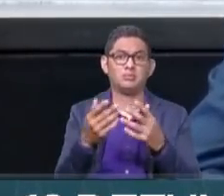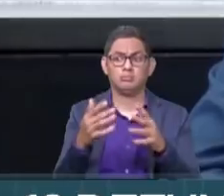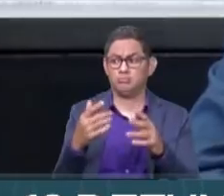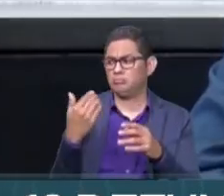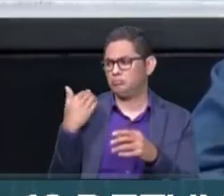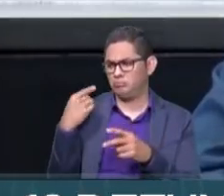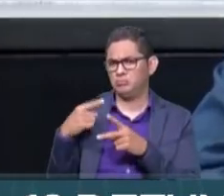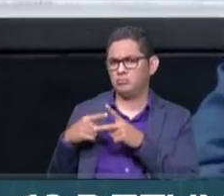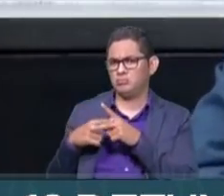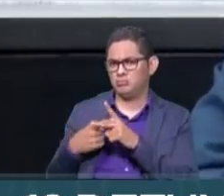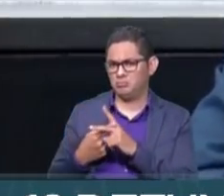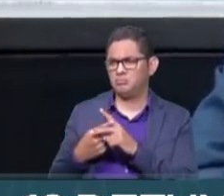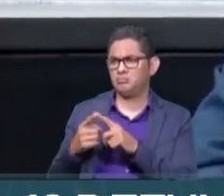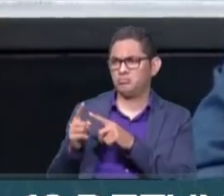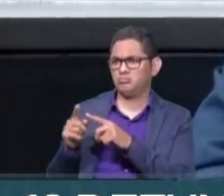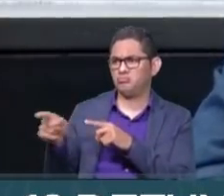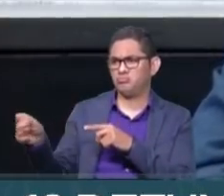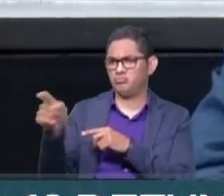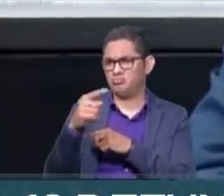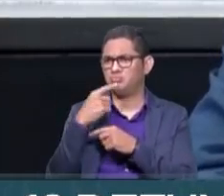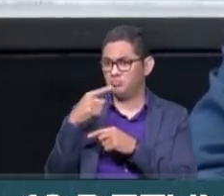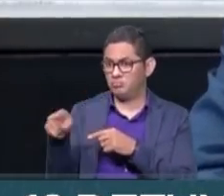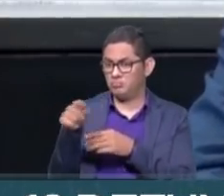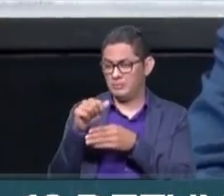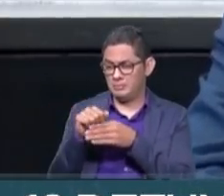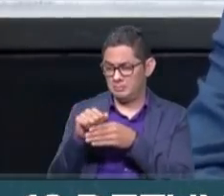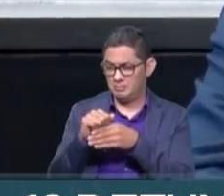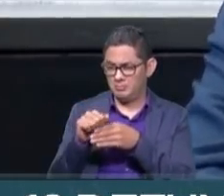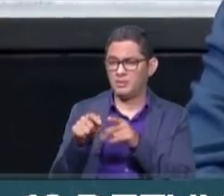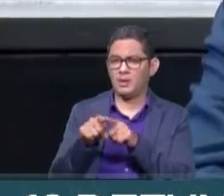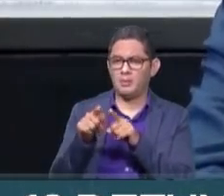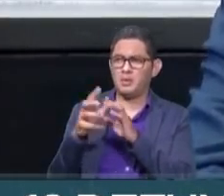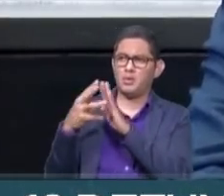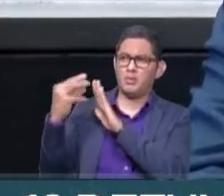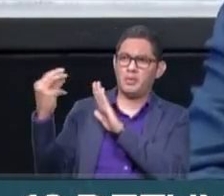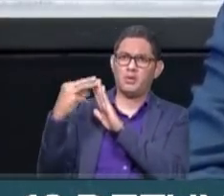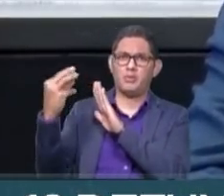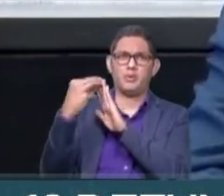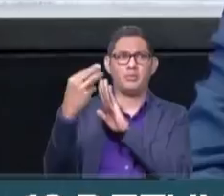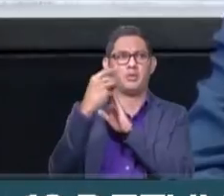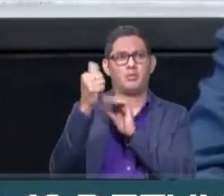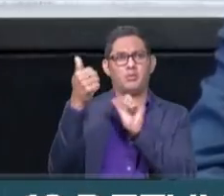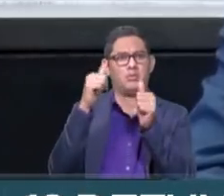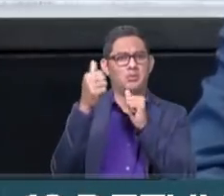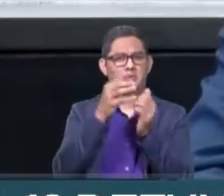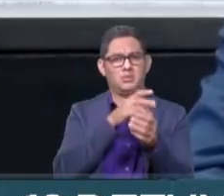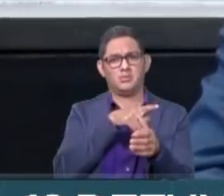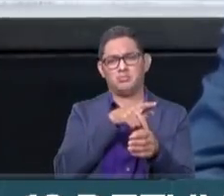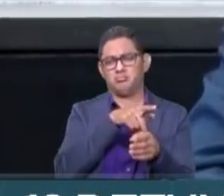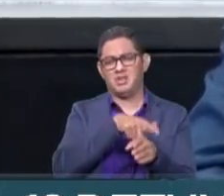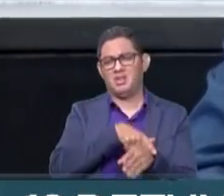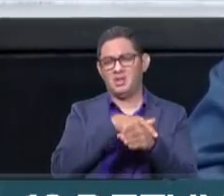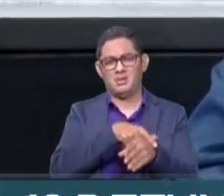dado instrucción a nuestros equipos que la vayan replicando hacia las provincias del interior.